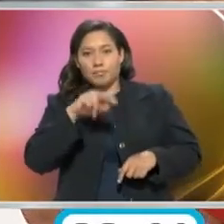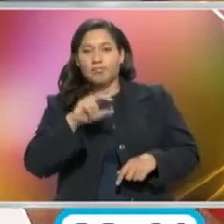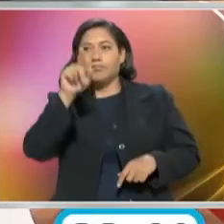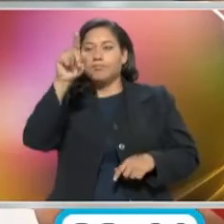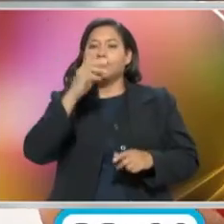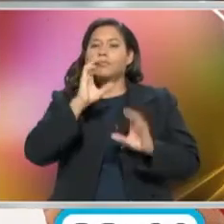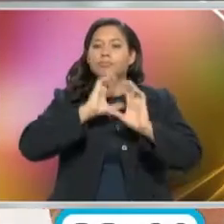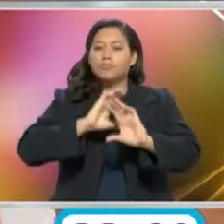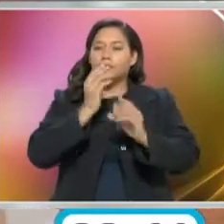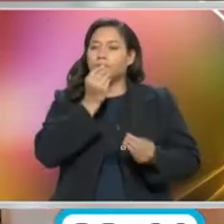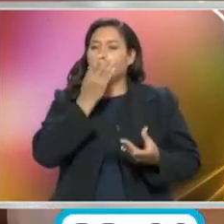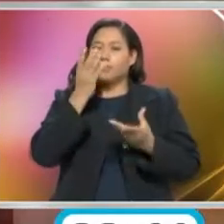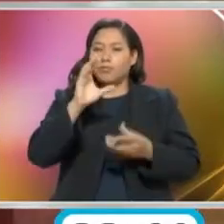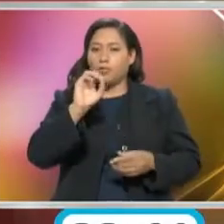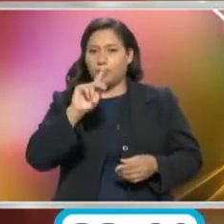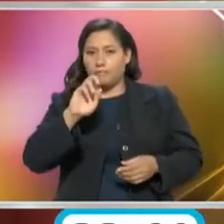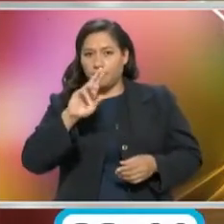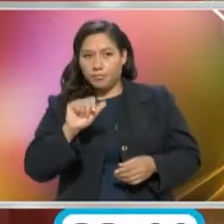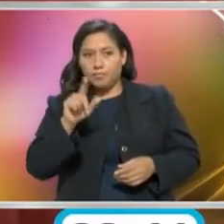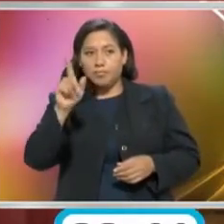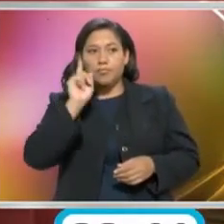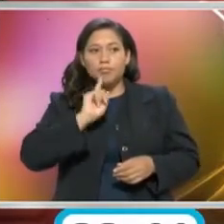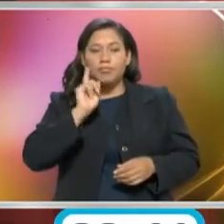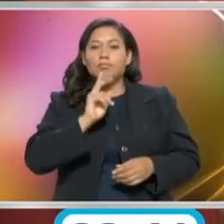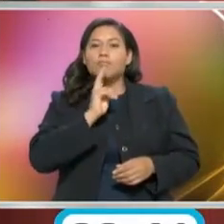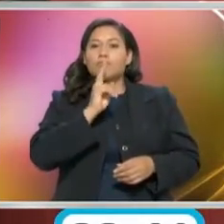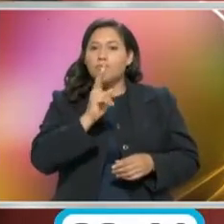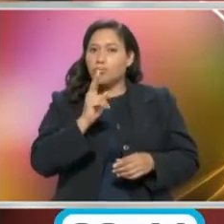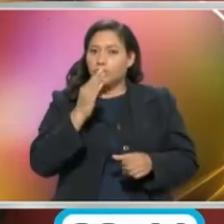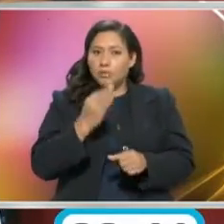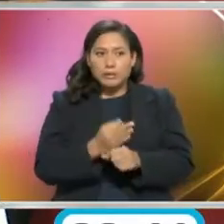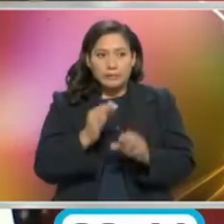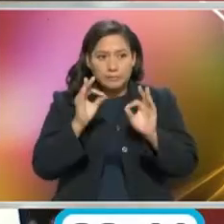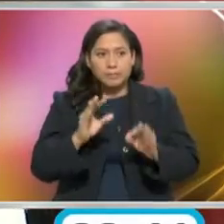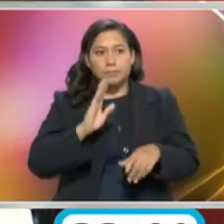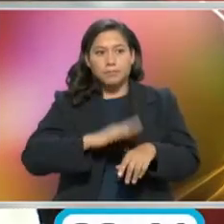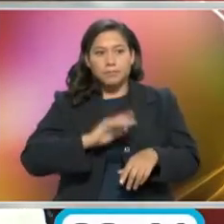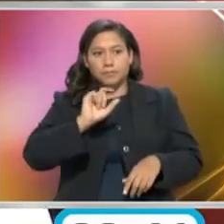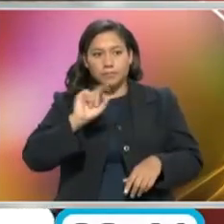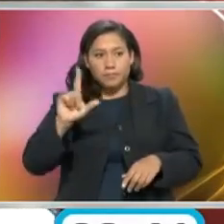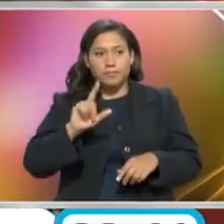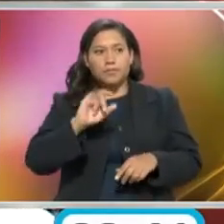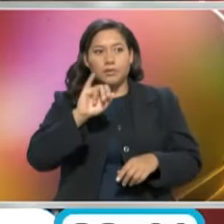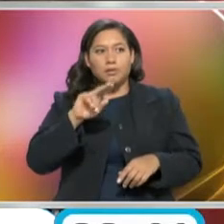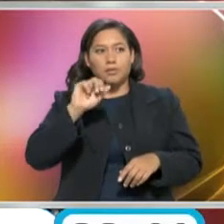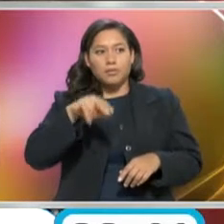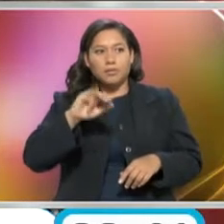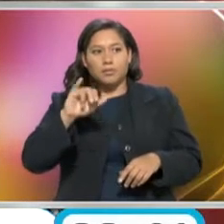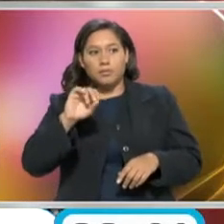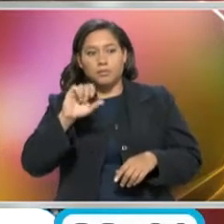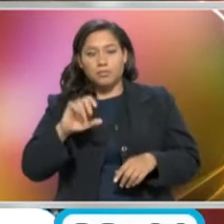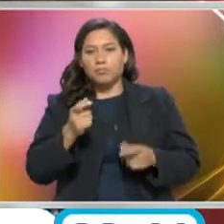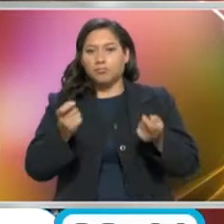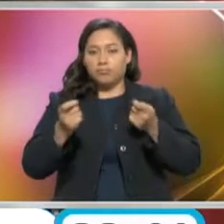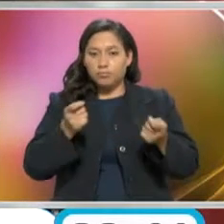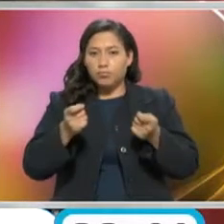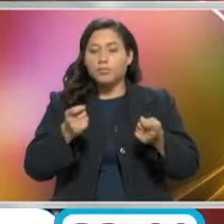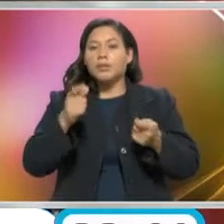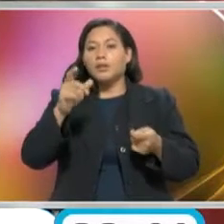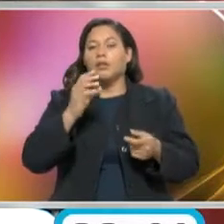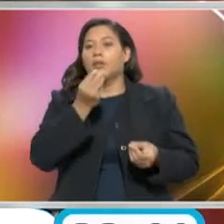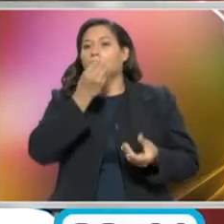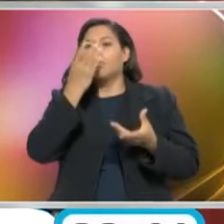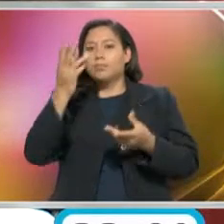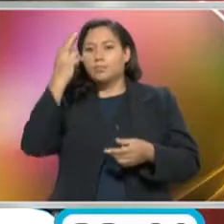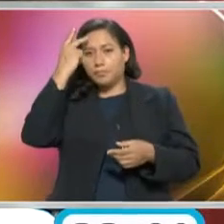ópera, y además quiero compartirles que es la mezzosoprano del momento que nos acompaña el día de hoy, y Juan José Arias, coordinador editorial de la